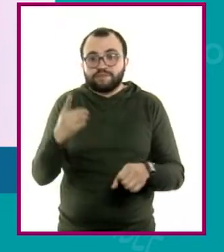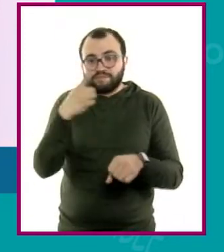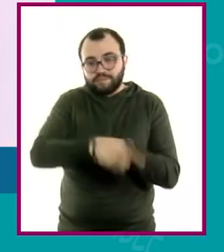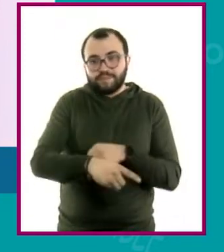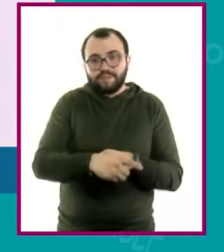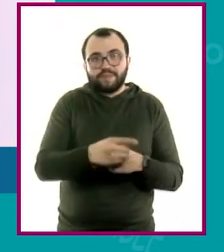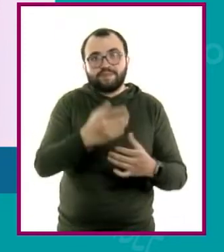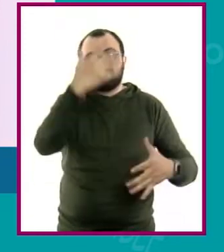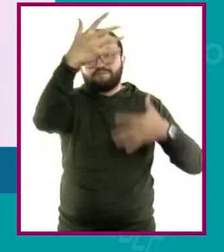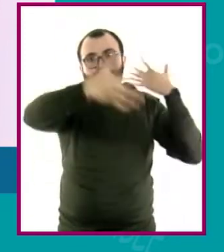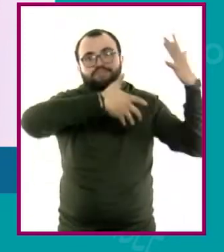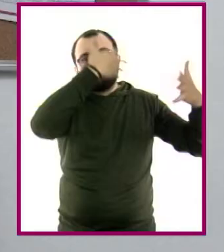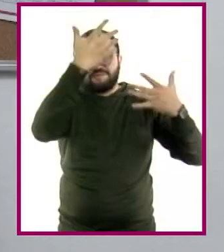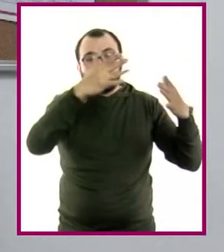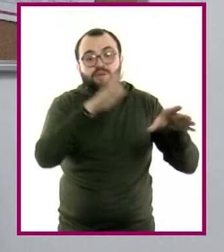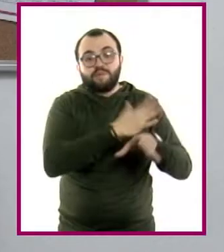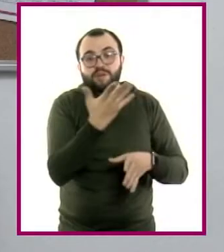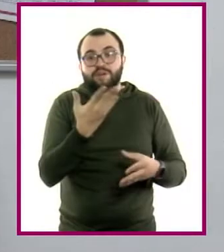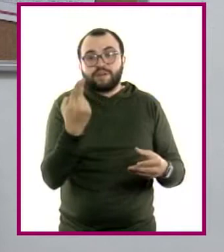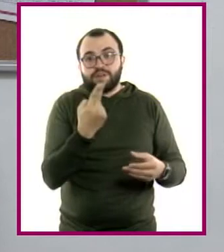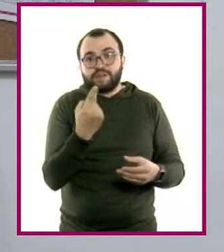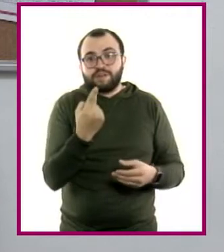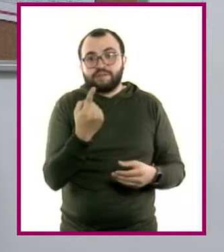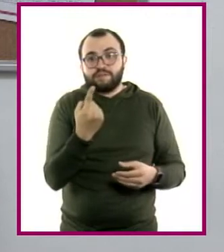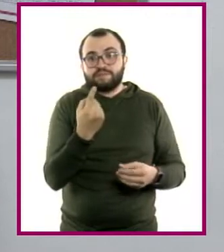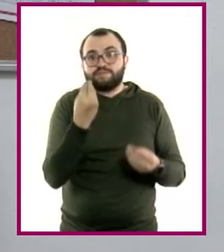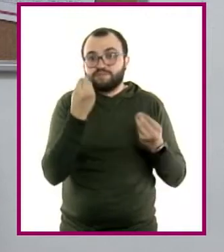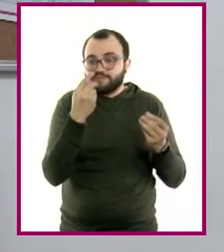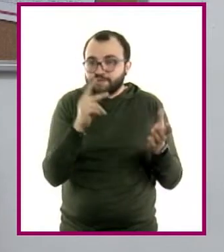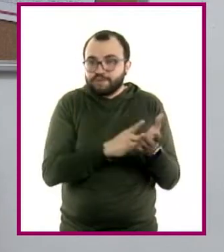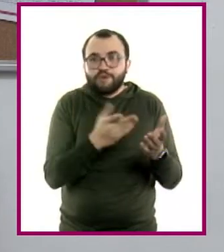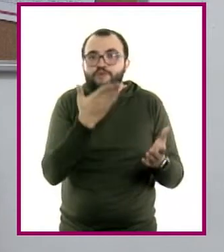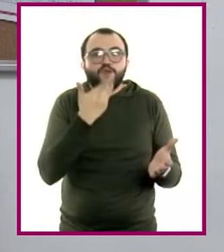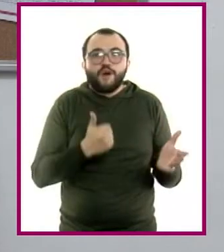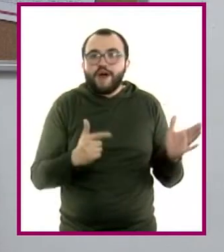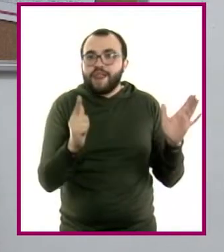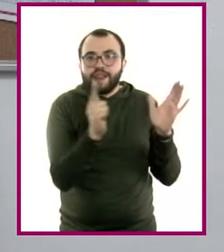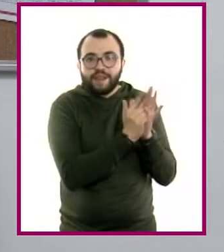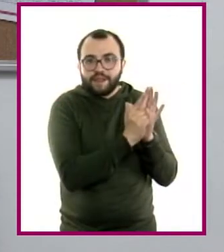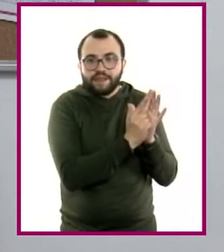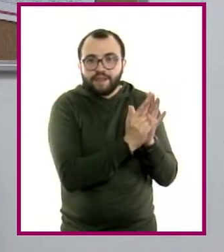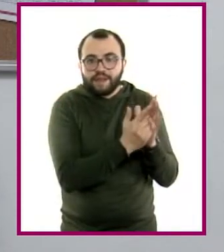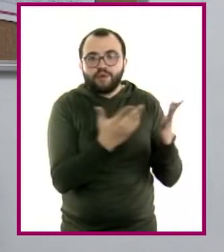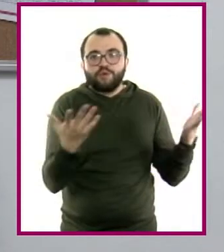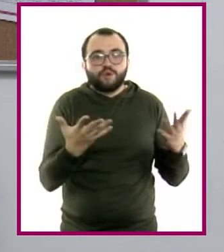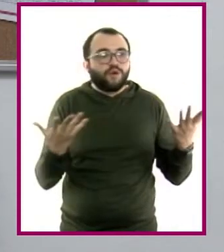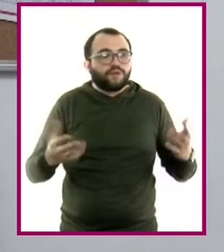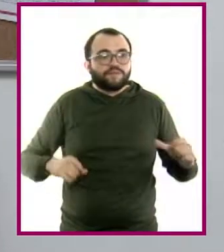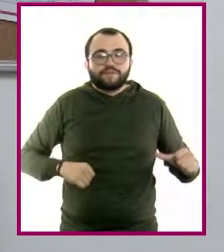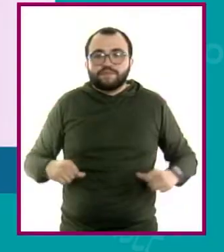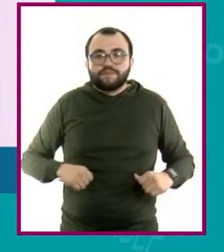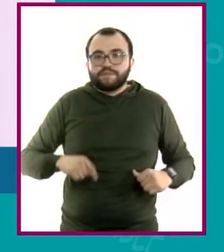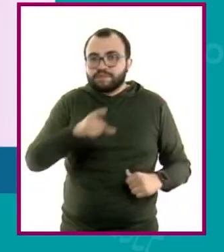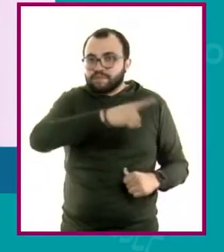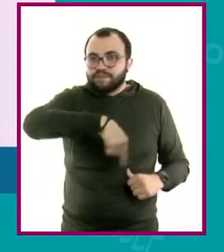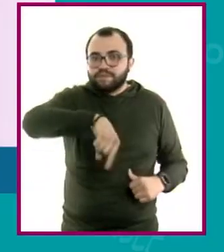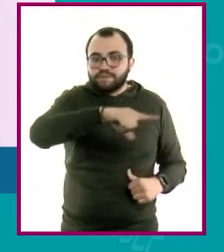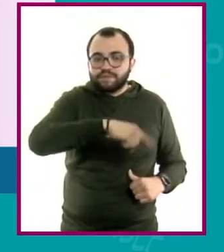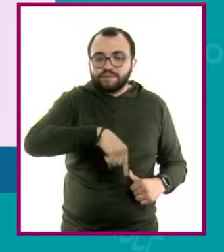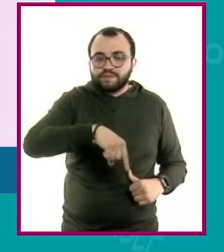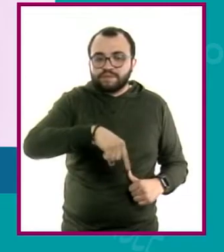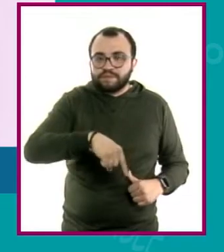ambiente, ya que muchas veces no se tiene una legislación o no se realizan acciones que